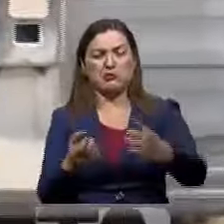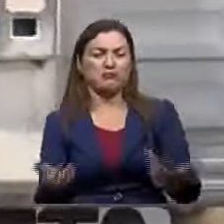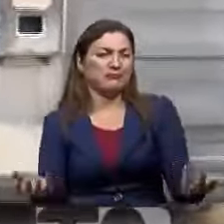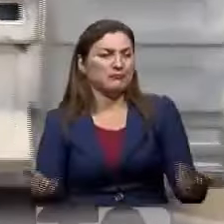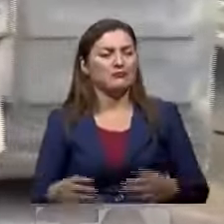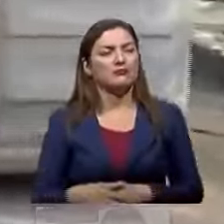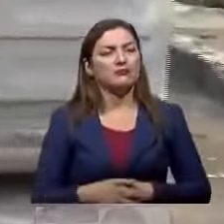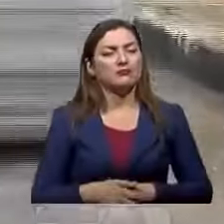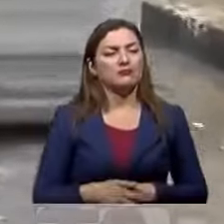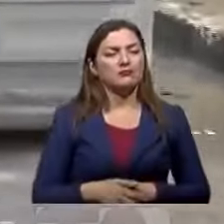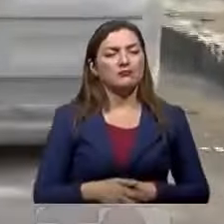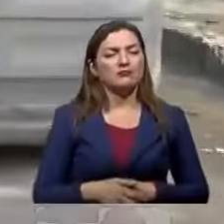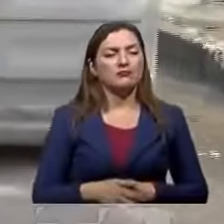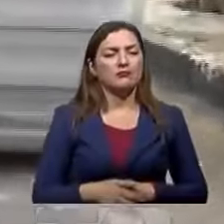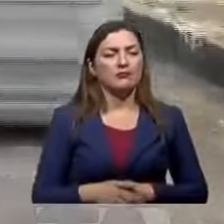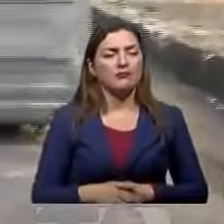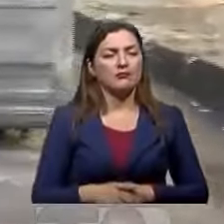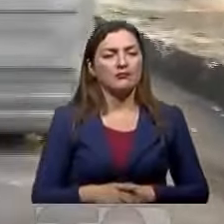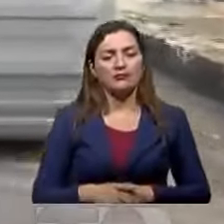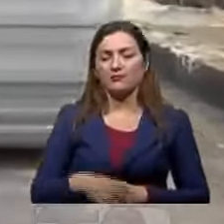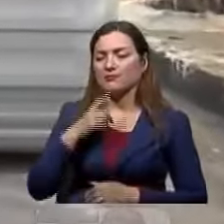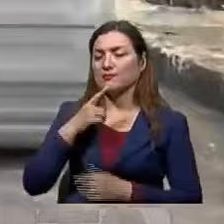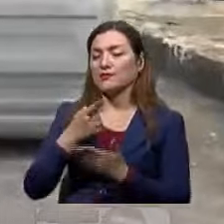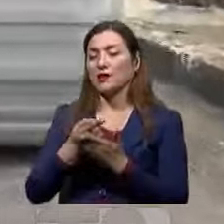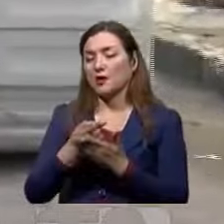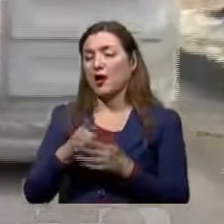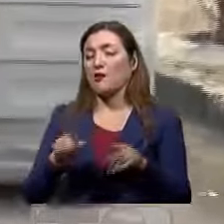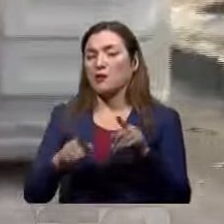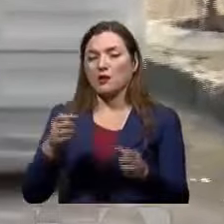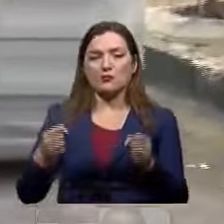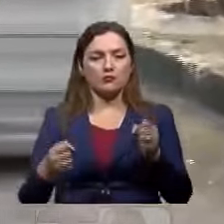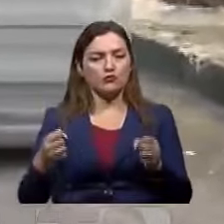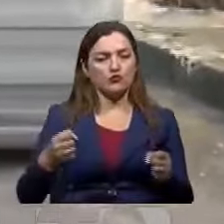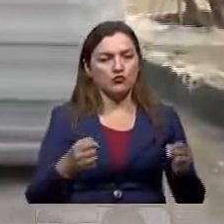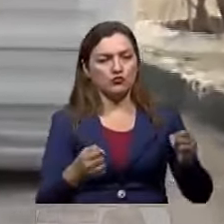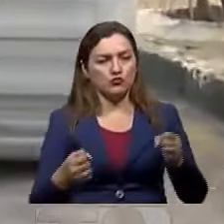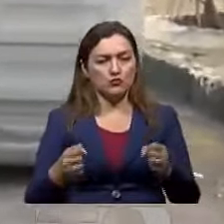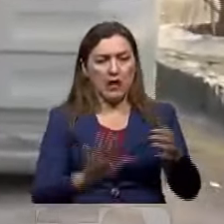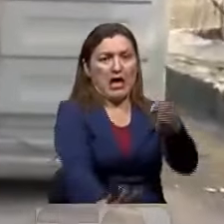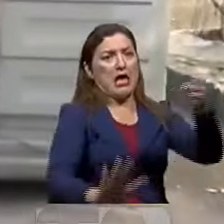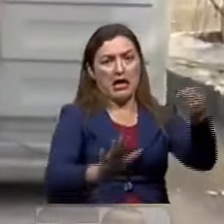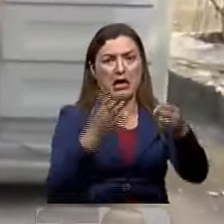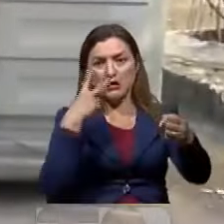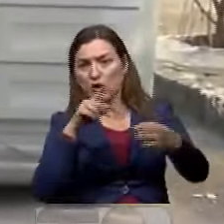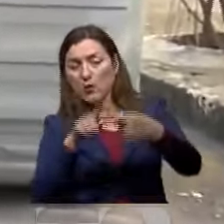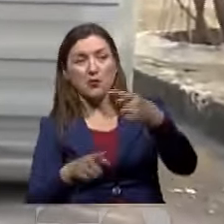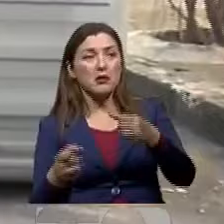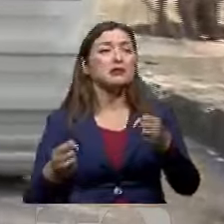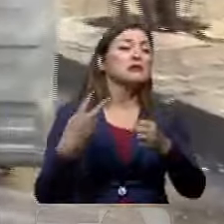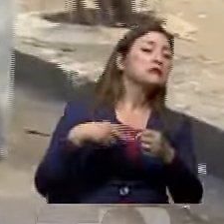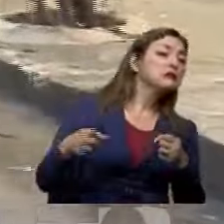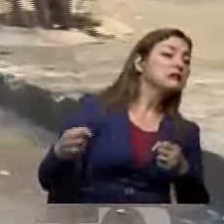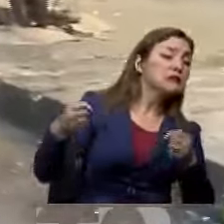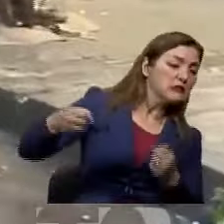de los vehículos que deben circular por aquí. Sí, a veces se escuchan frenazos porque hay personas que no pueden ver el otro vehículo que se